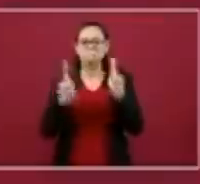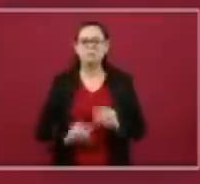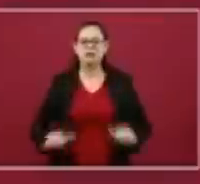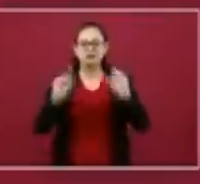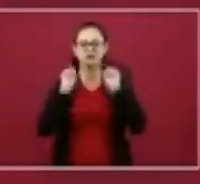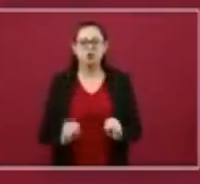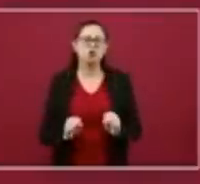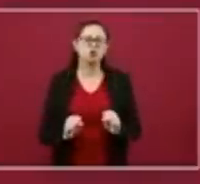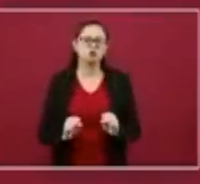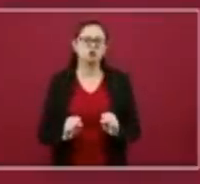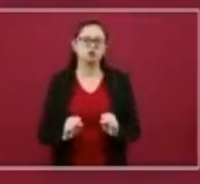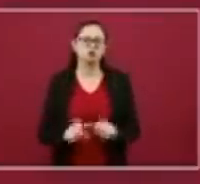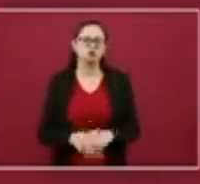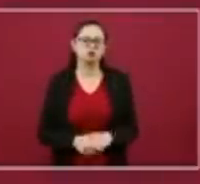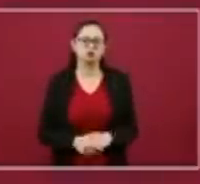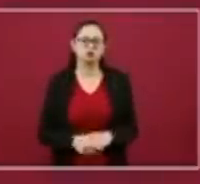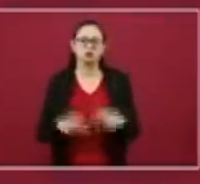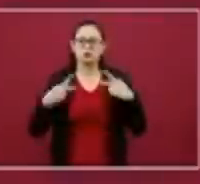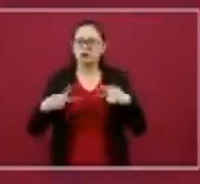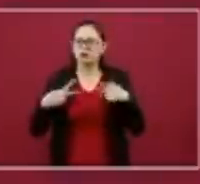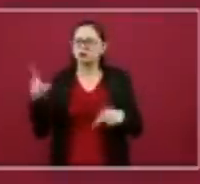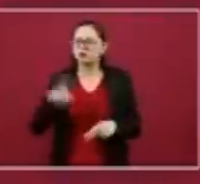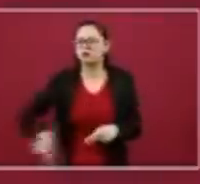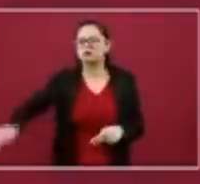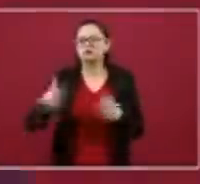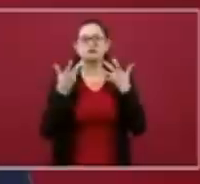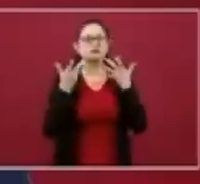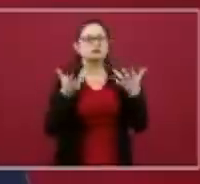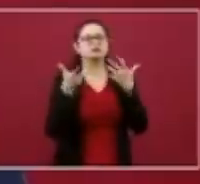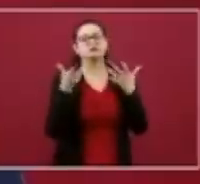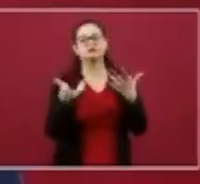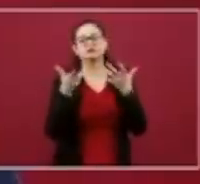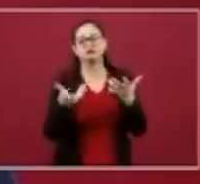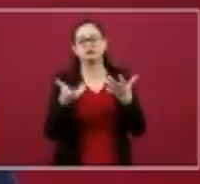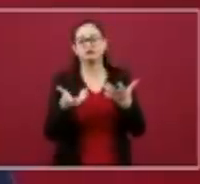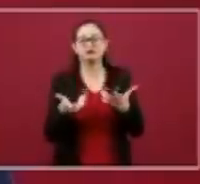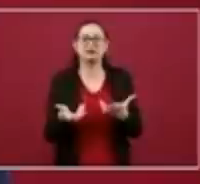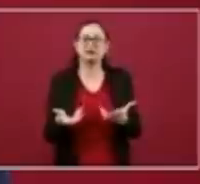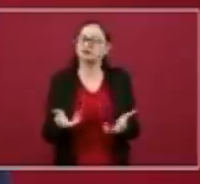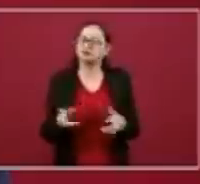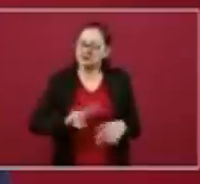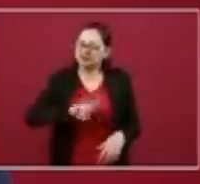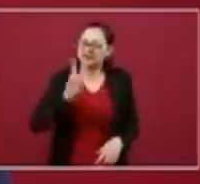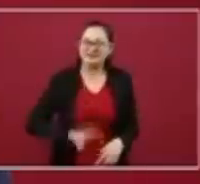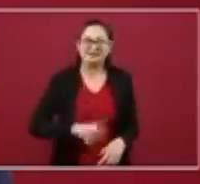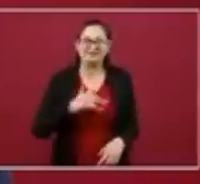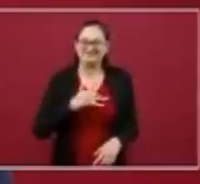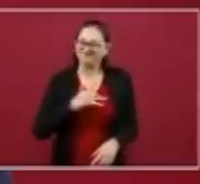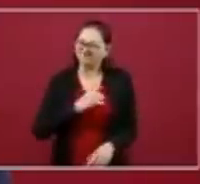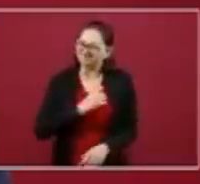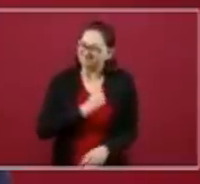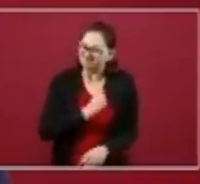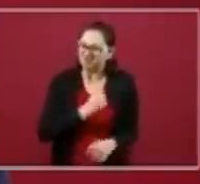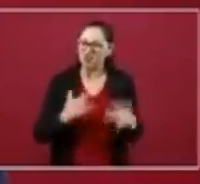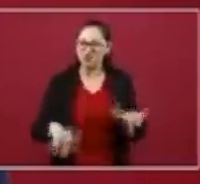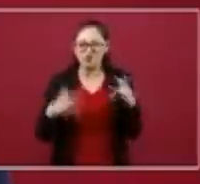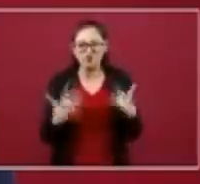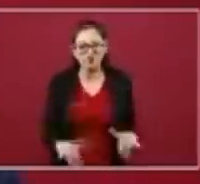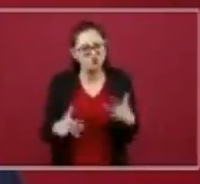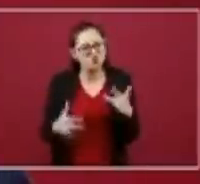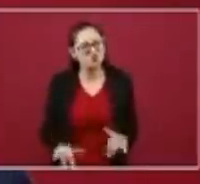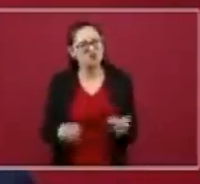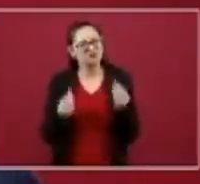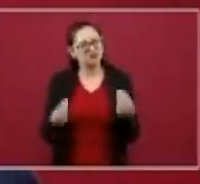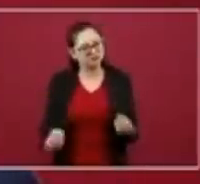el país, porque la gente lo pide y porque además porque duele mucho. O sea, no